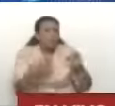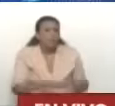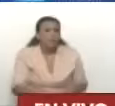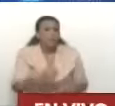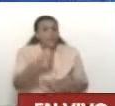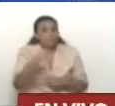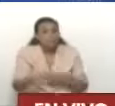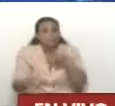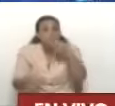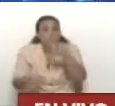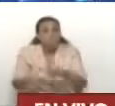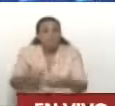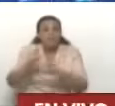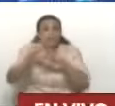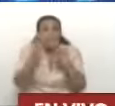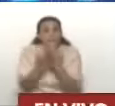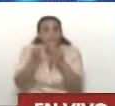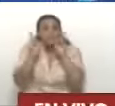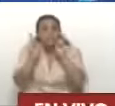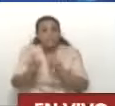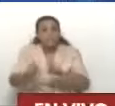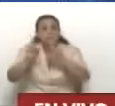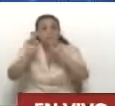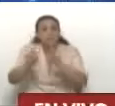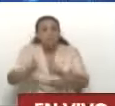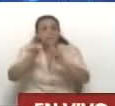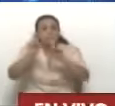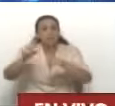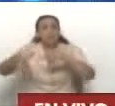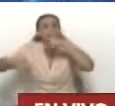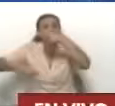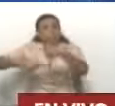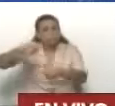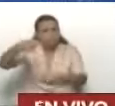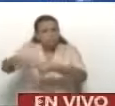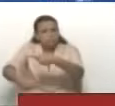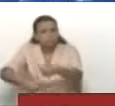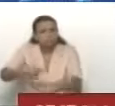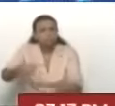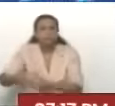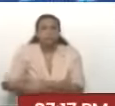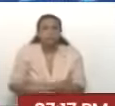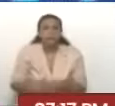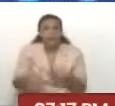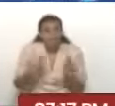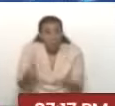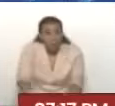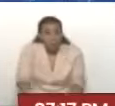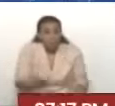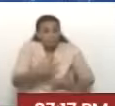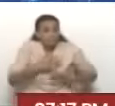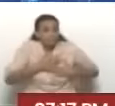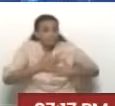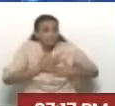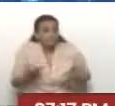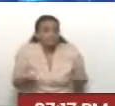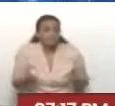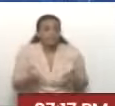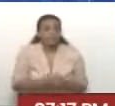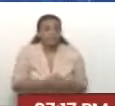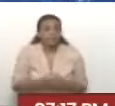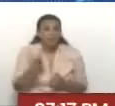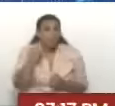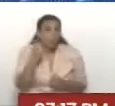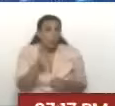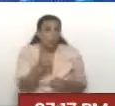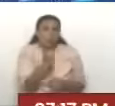de generación en generación, de siglo en siglo, y aquí la llevamos. Pero ya no